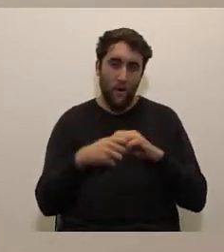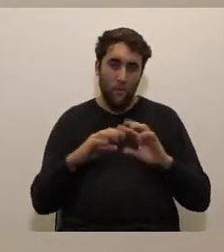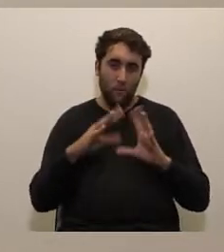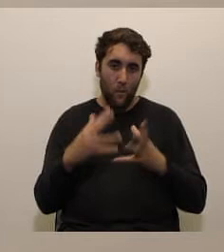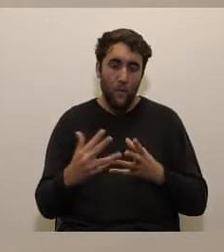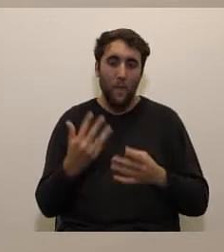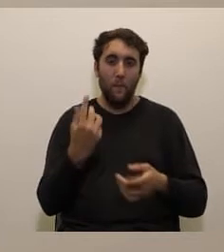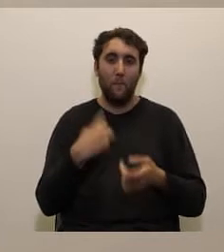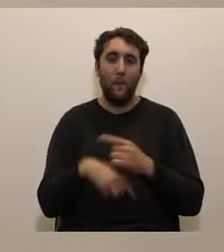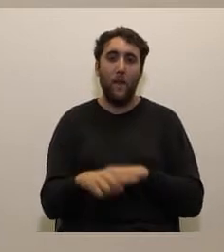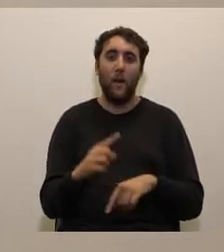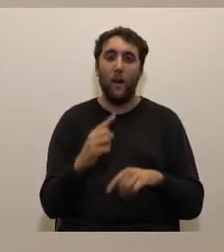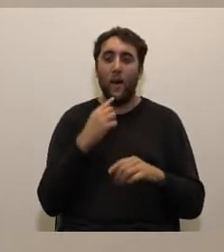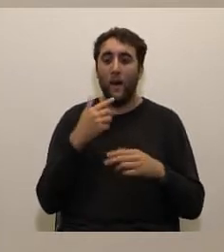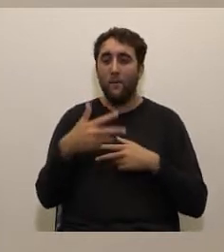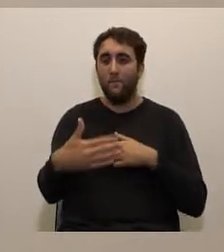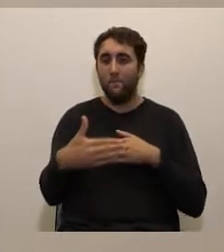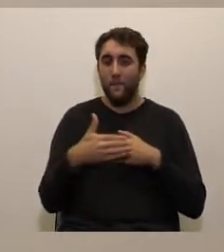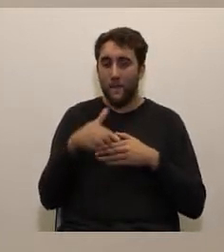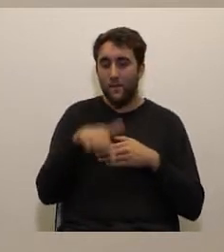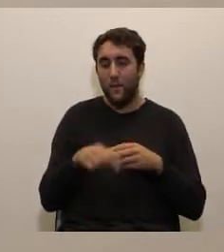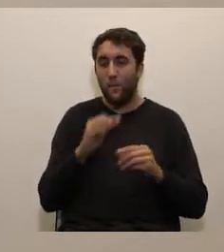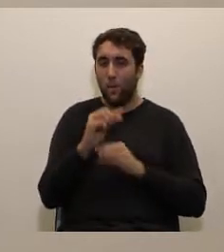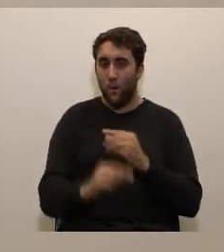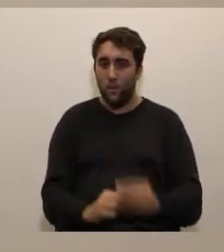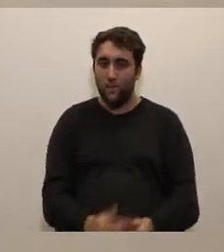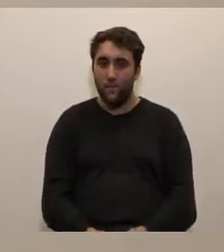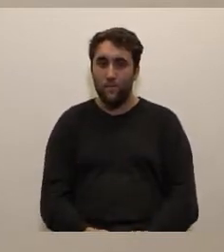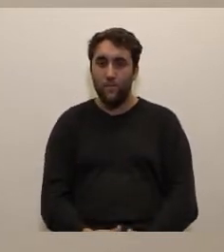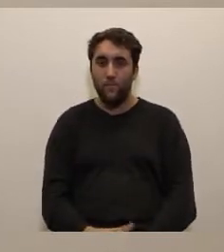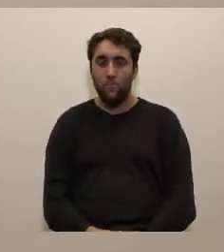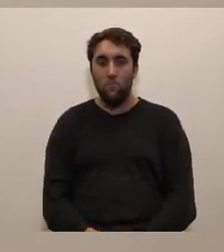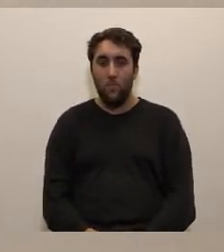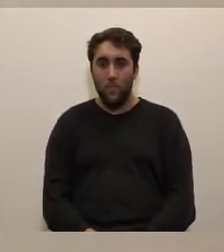todo, a corto plazo vamos de a poco.